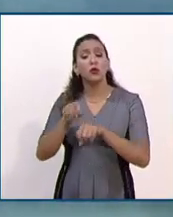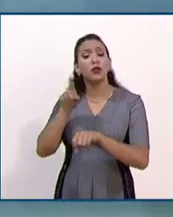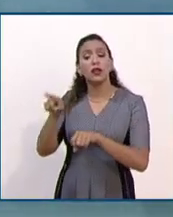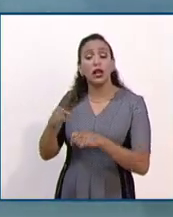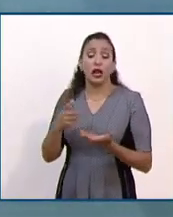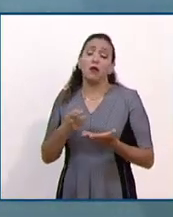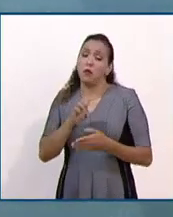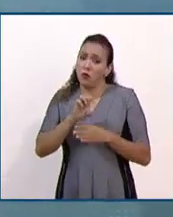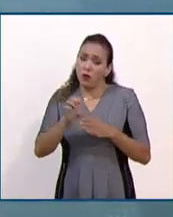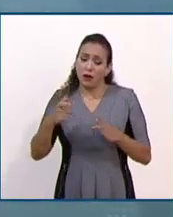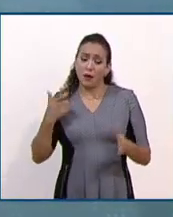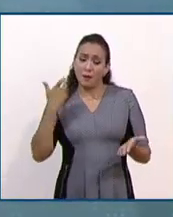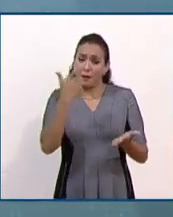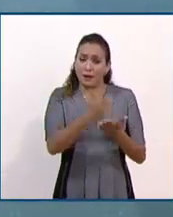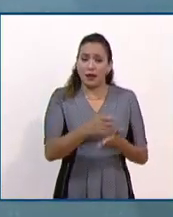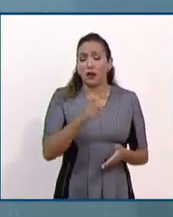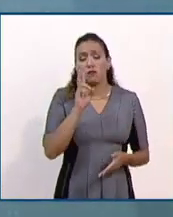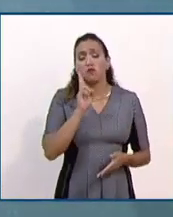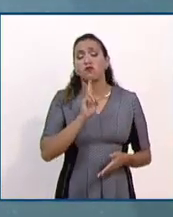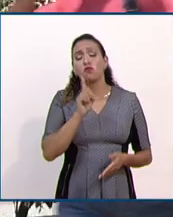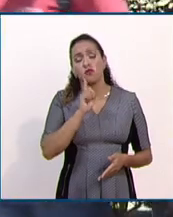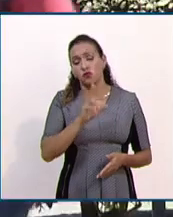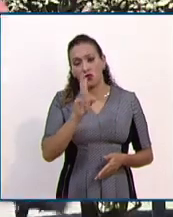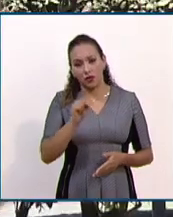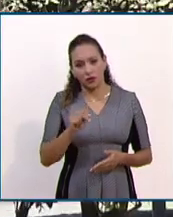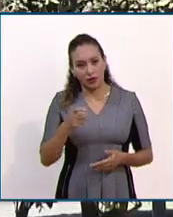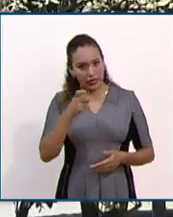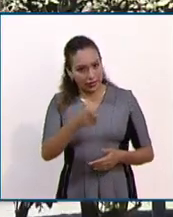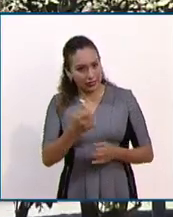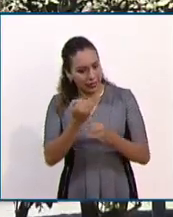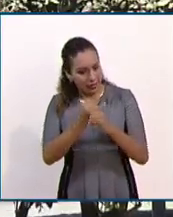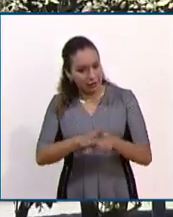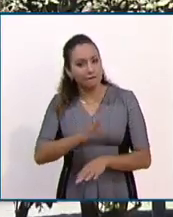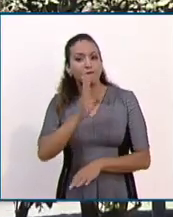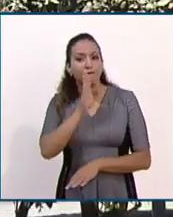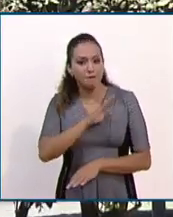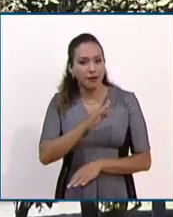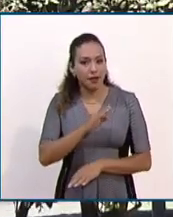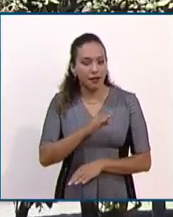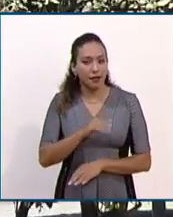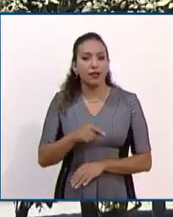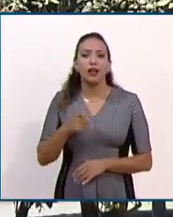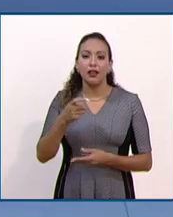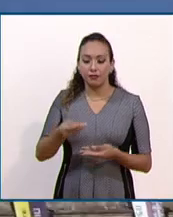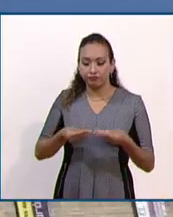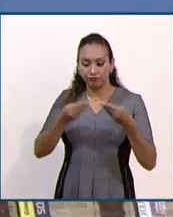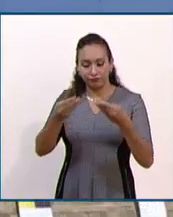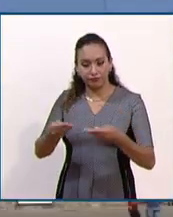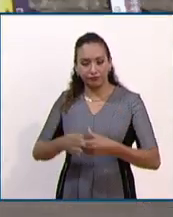del delito de falsedad de declaraciones judiciales en informes dados a la autoridad y lo que resulte.